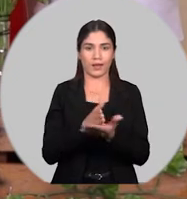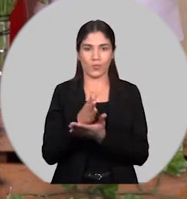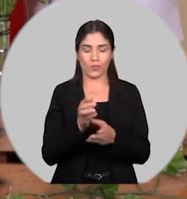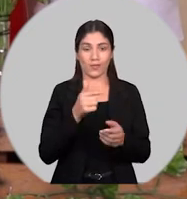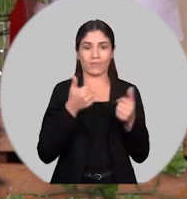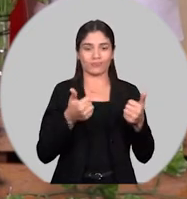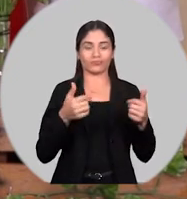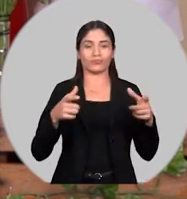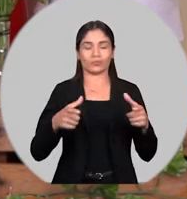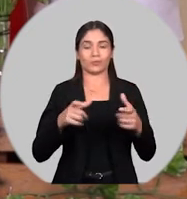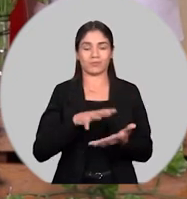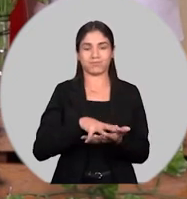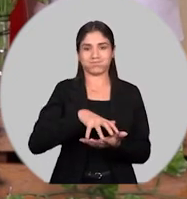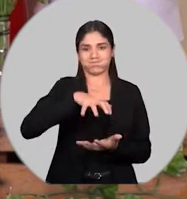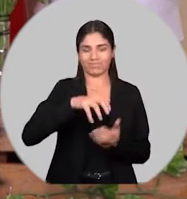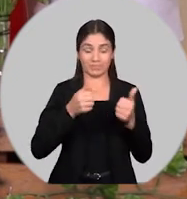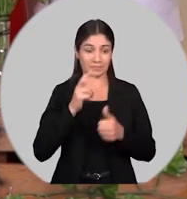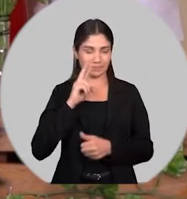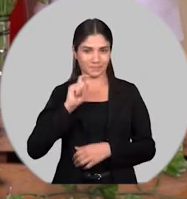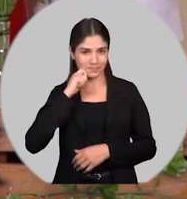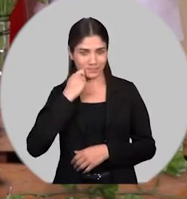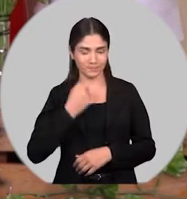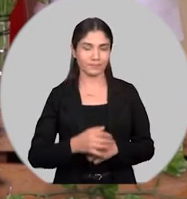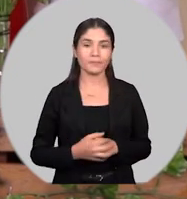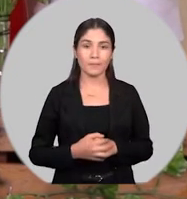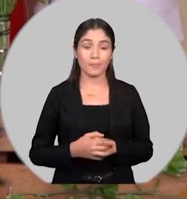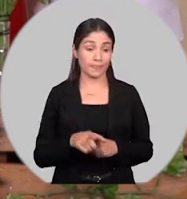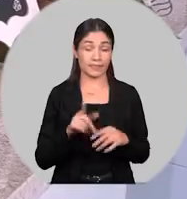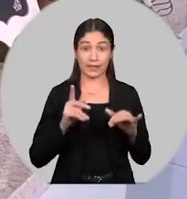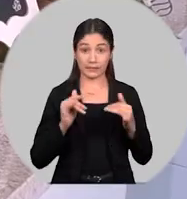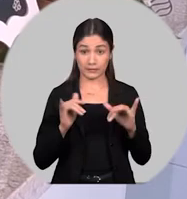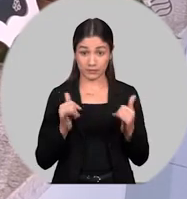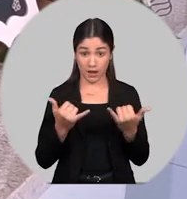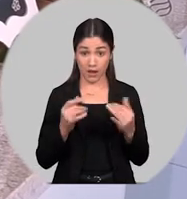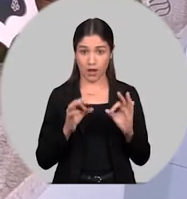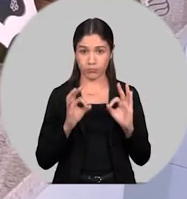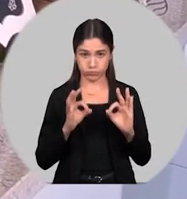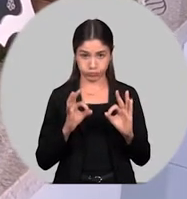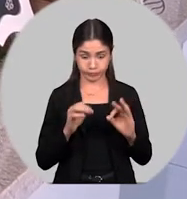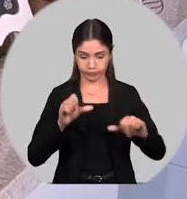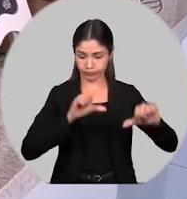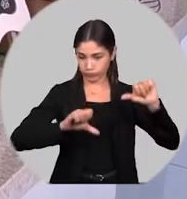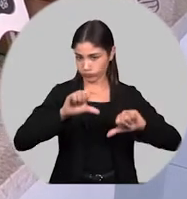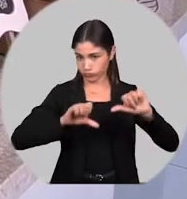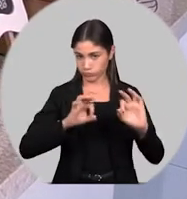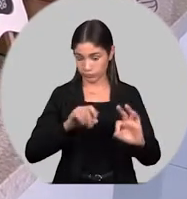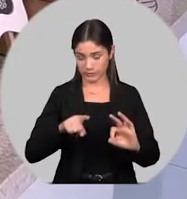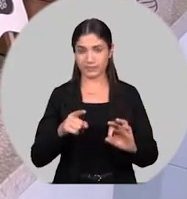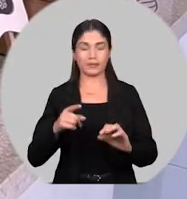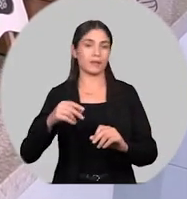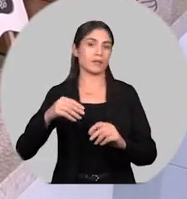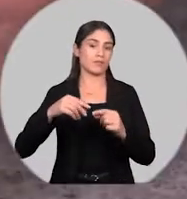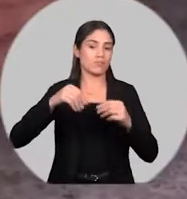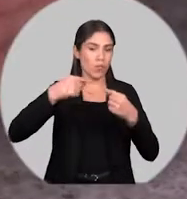el polvo de hornear va a ayudar a levantar nuestra masa. Y una vez que tenemos ya estos